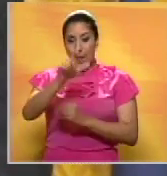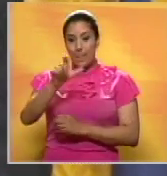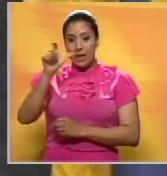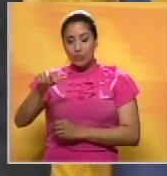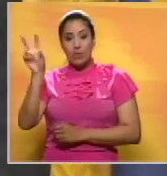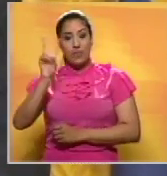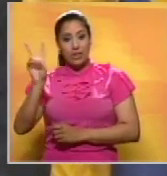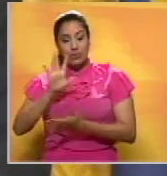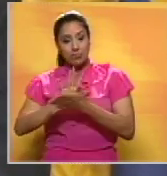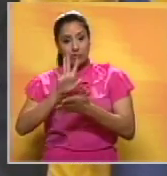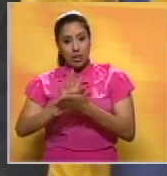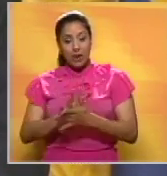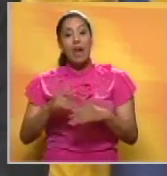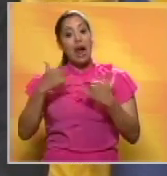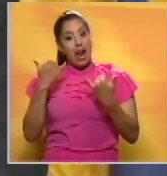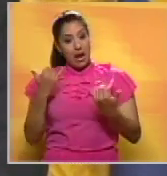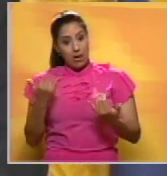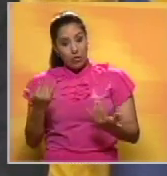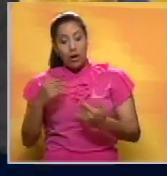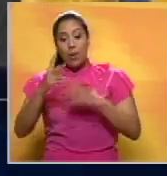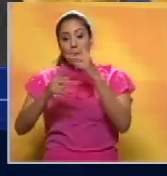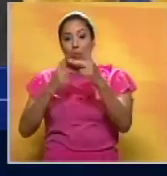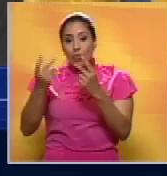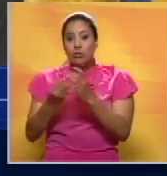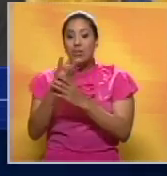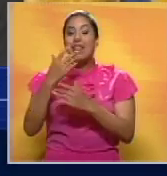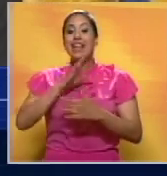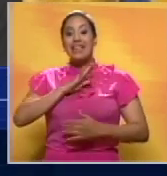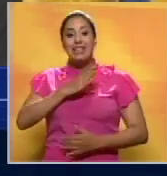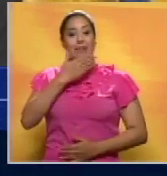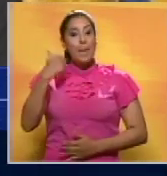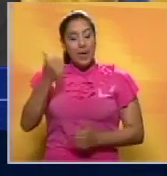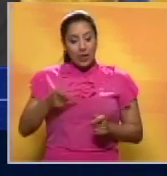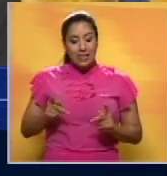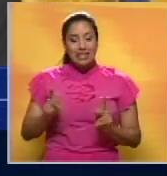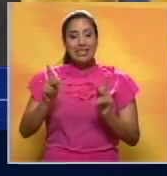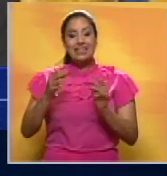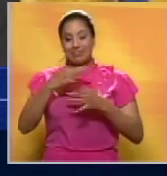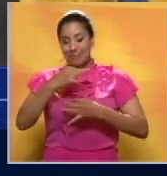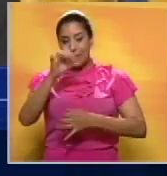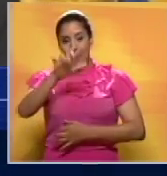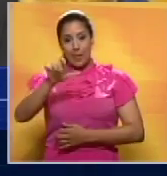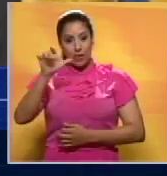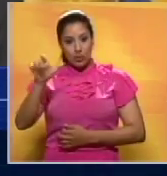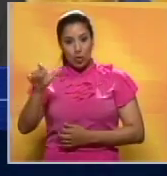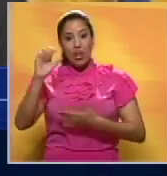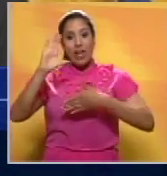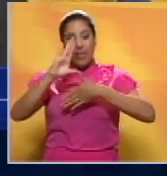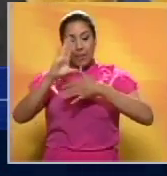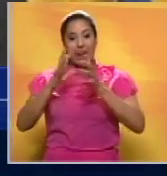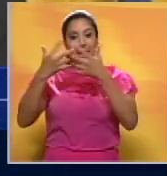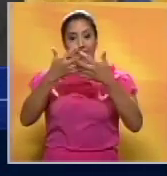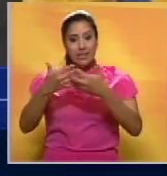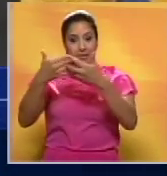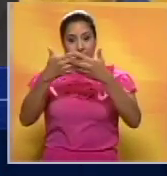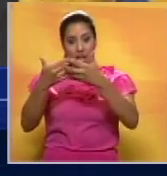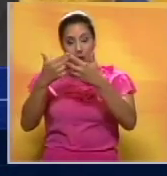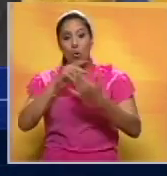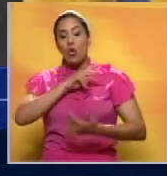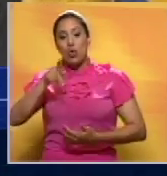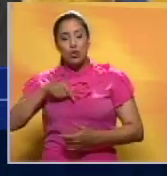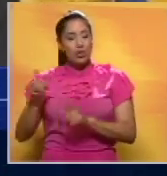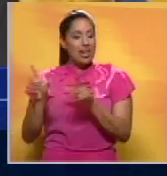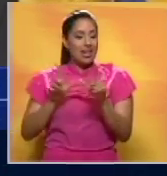Una Venezuela estable, próspera, es el mejor interés del hemisferio y Estados